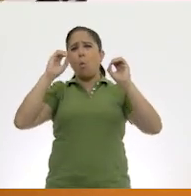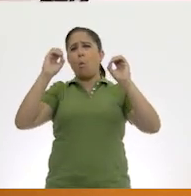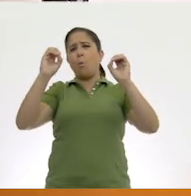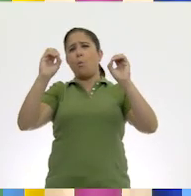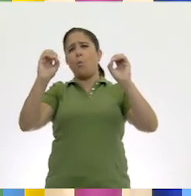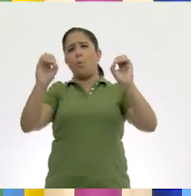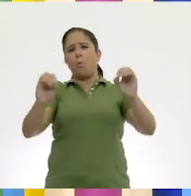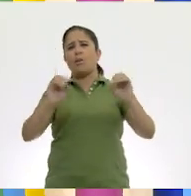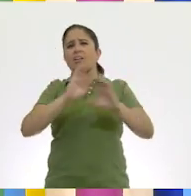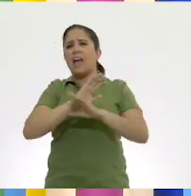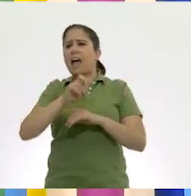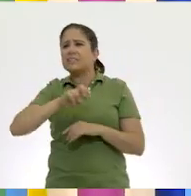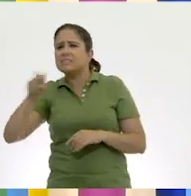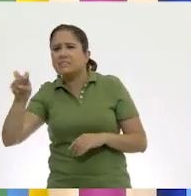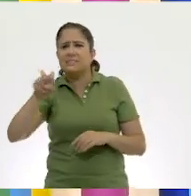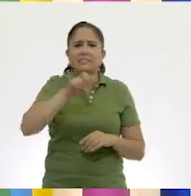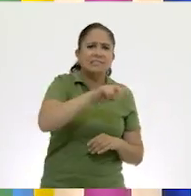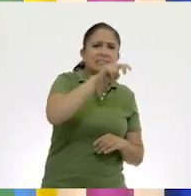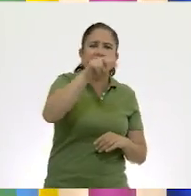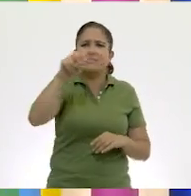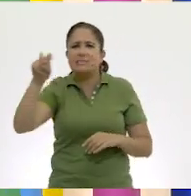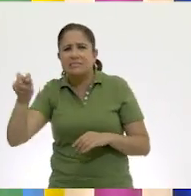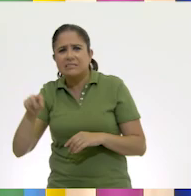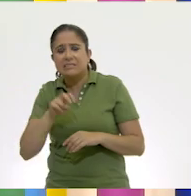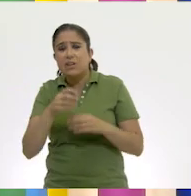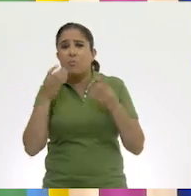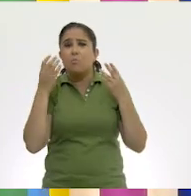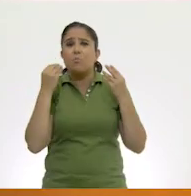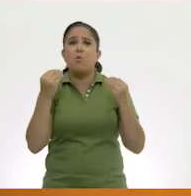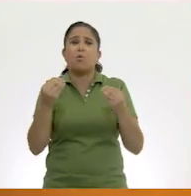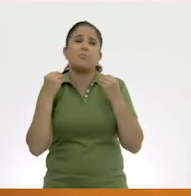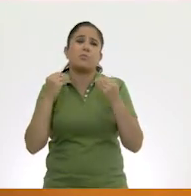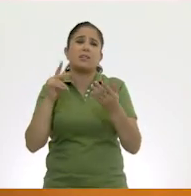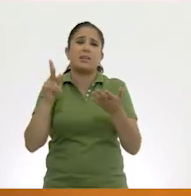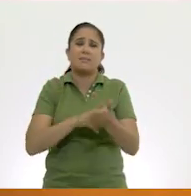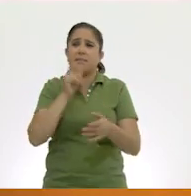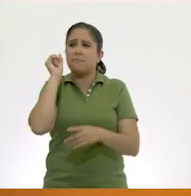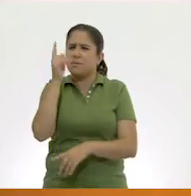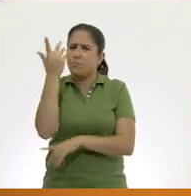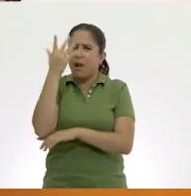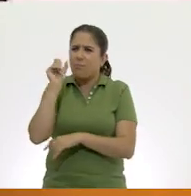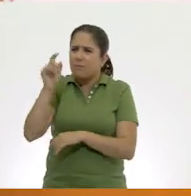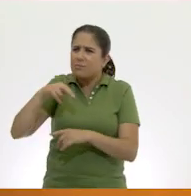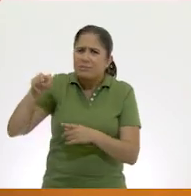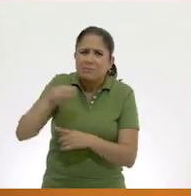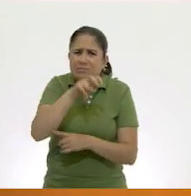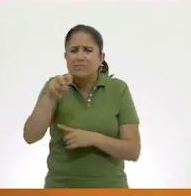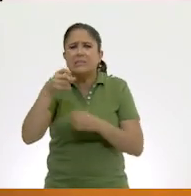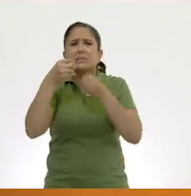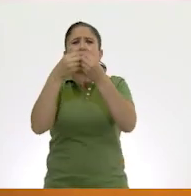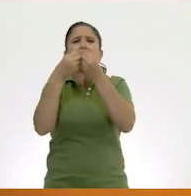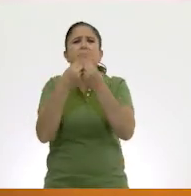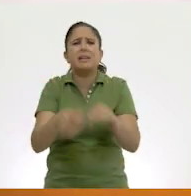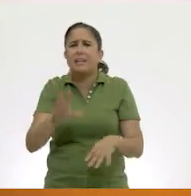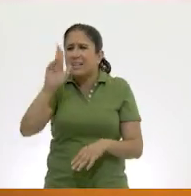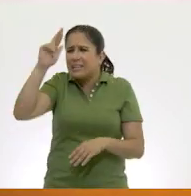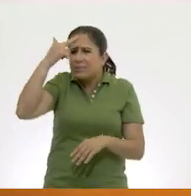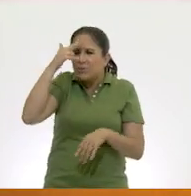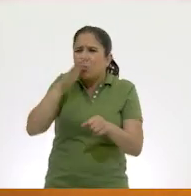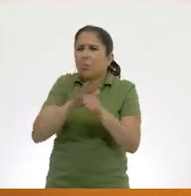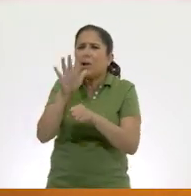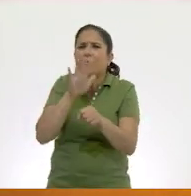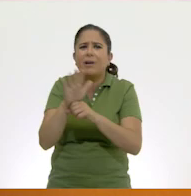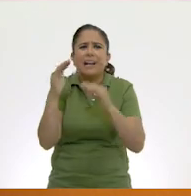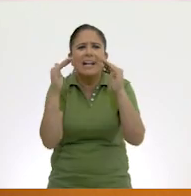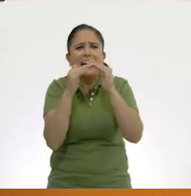ya fue ya vino ya han pasado muchas muchas veces el mismo árbol y no logra recordar cuál es la casa de su